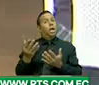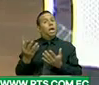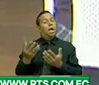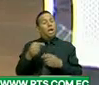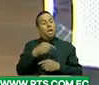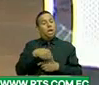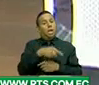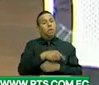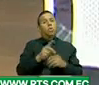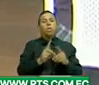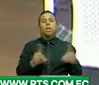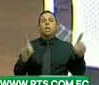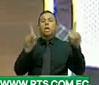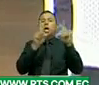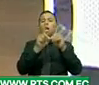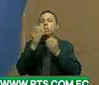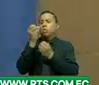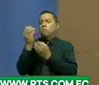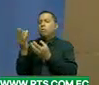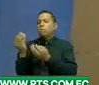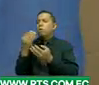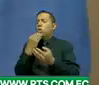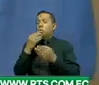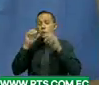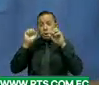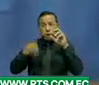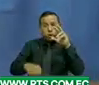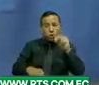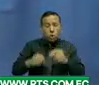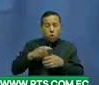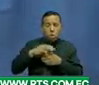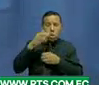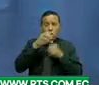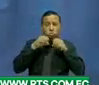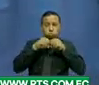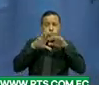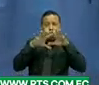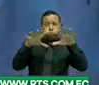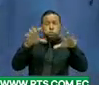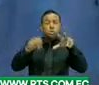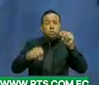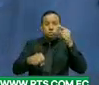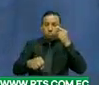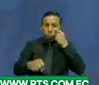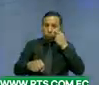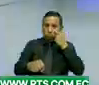para conocer si existe o no rebrote. Informó Carlos Julio Gurumendi.